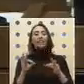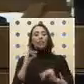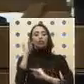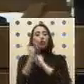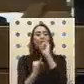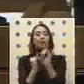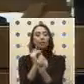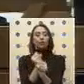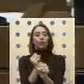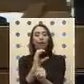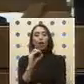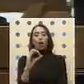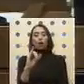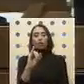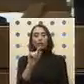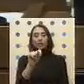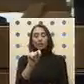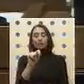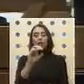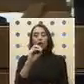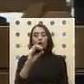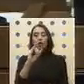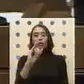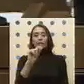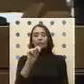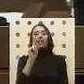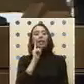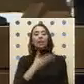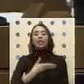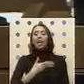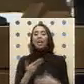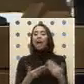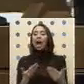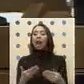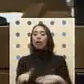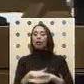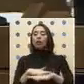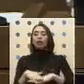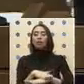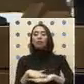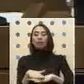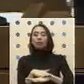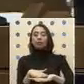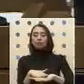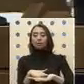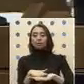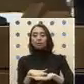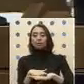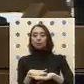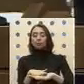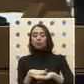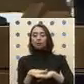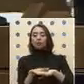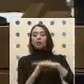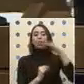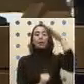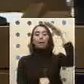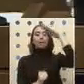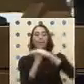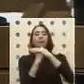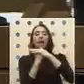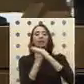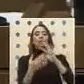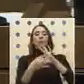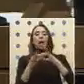OIT. Y la OIT tiene algo que es esencial: la máxima